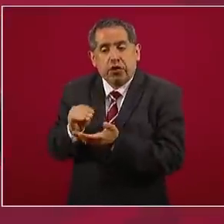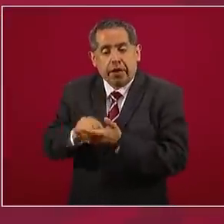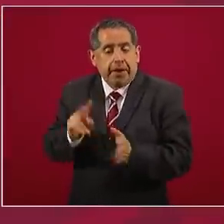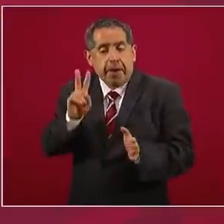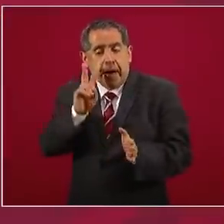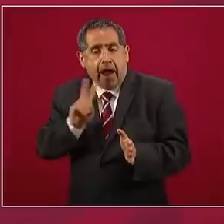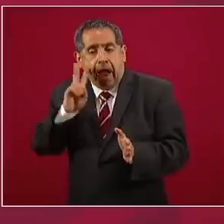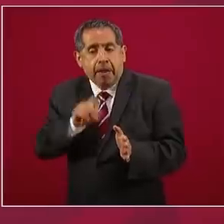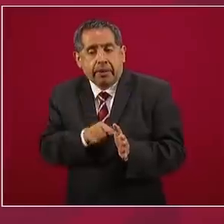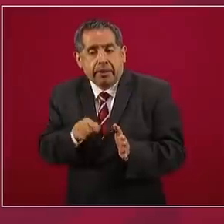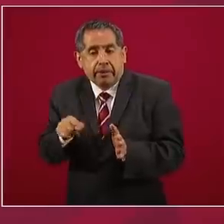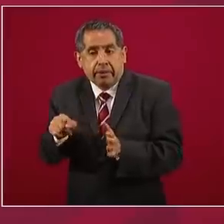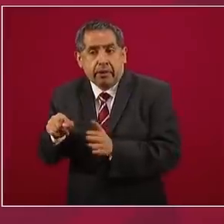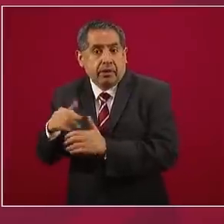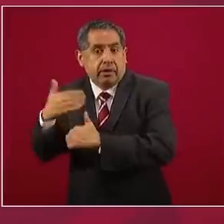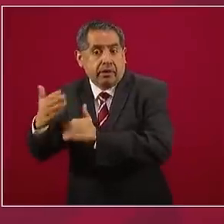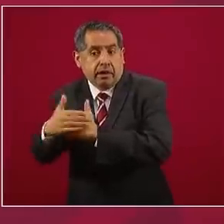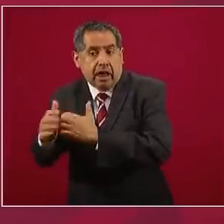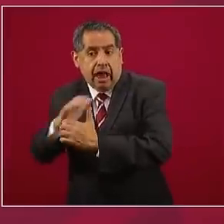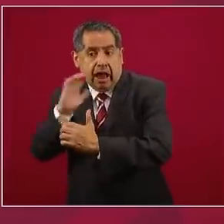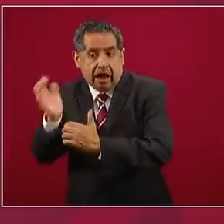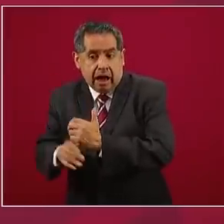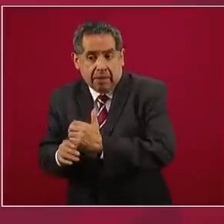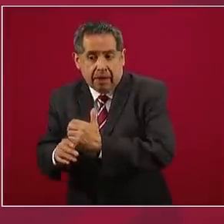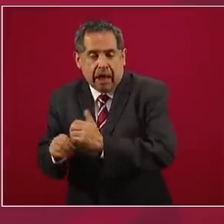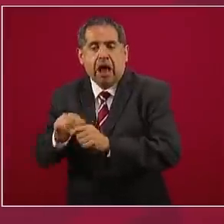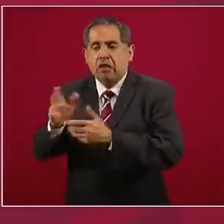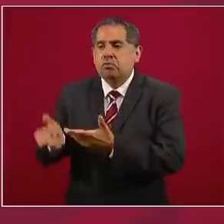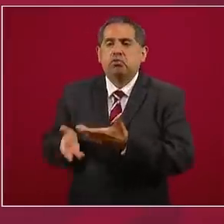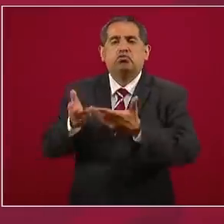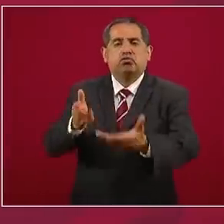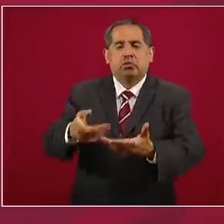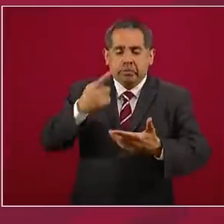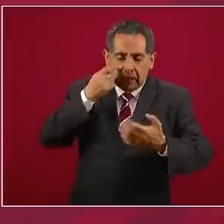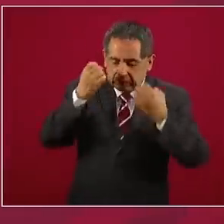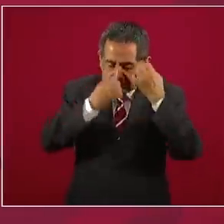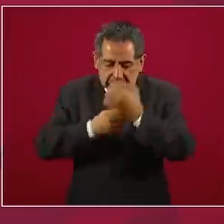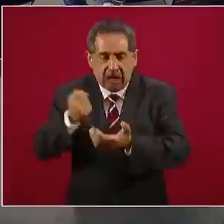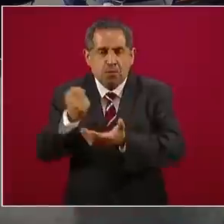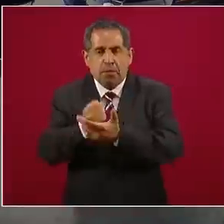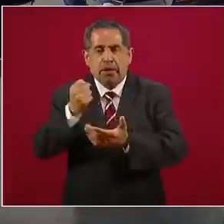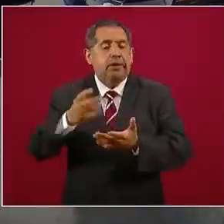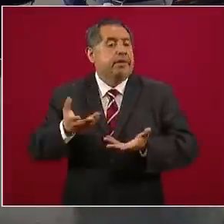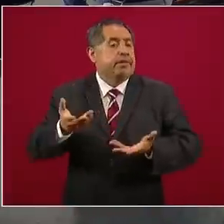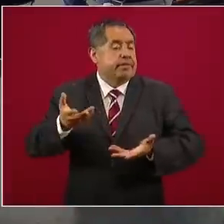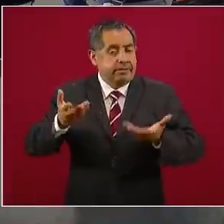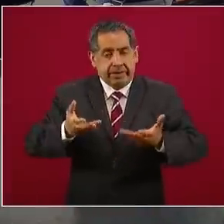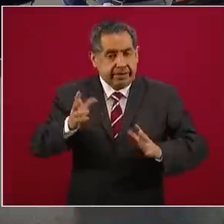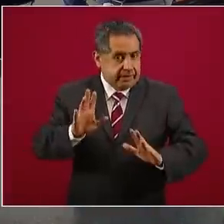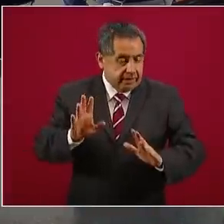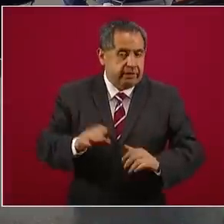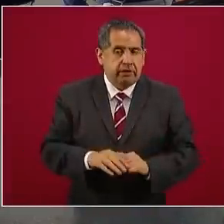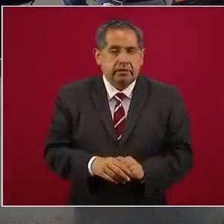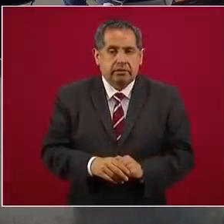permite después presentarlo a la autoridad regulatoria y en su caso que se apruebe. Ese sería el estado de la cuestión.